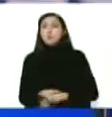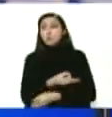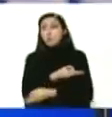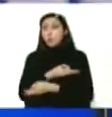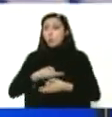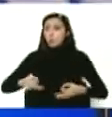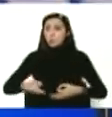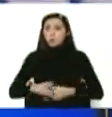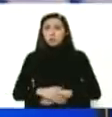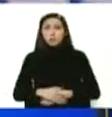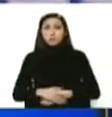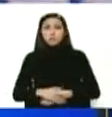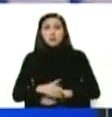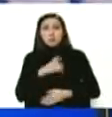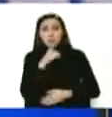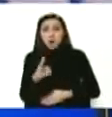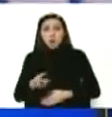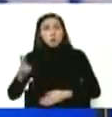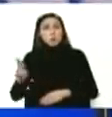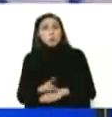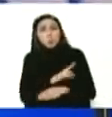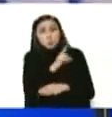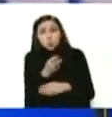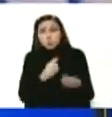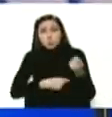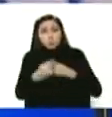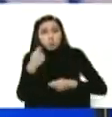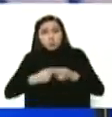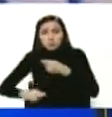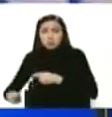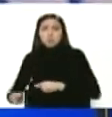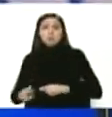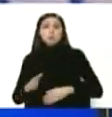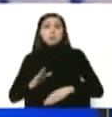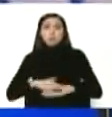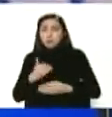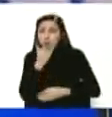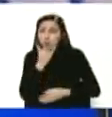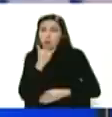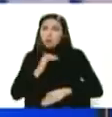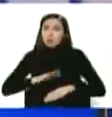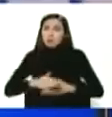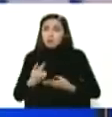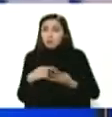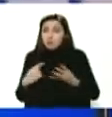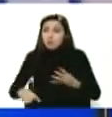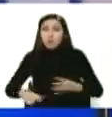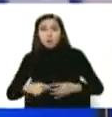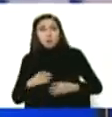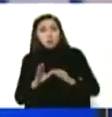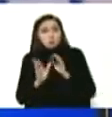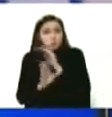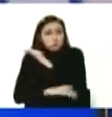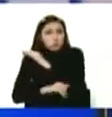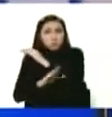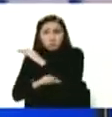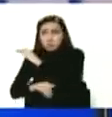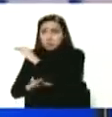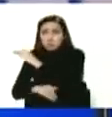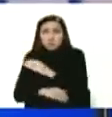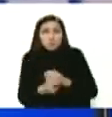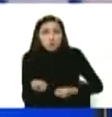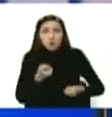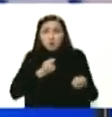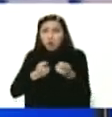Propuesta. Y la malutilización de los mecanismos de comercialización para el enriquecimiento de mafias que controlan